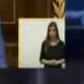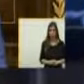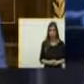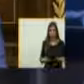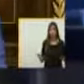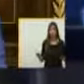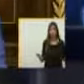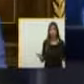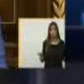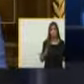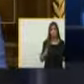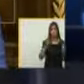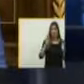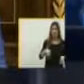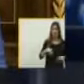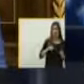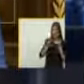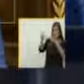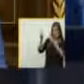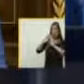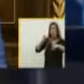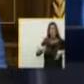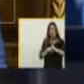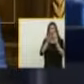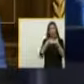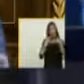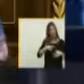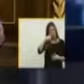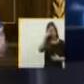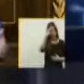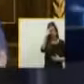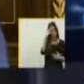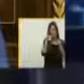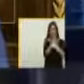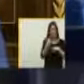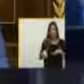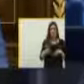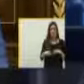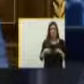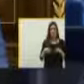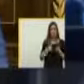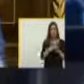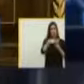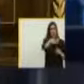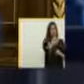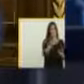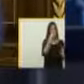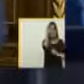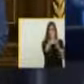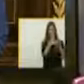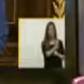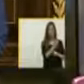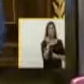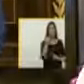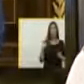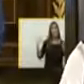compra, ¿no? Y esta también, no, yo creo que tiene una cierta eficacia, efectivamente. Gente que parece inteligente. Sí, no, gente inteligente, incluso que la compra. Mesa, ¿no? Hay gente que no, está no, de gente